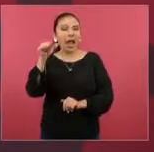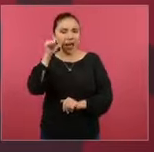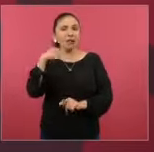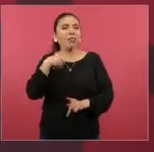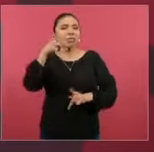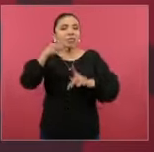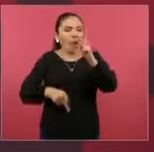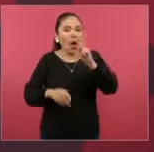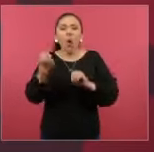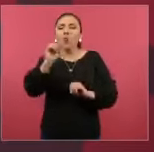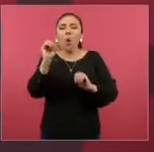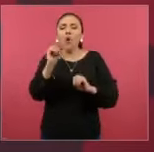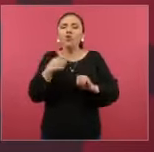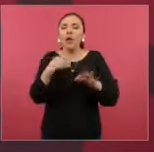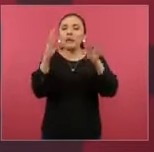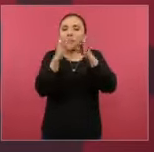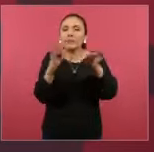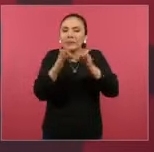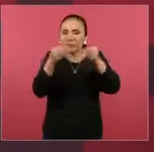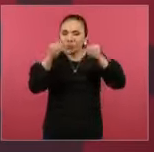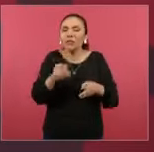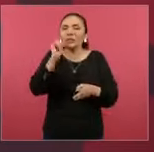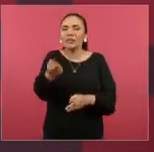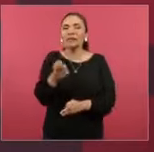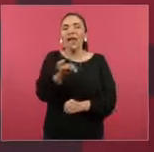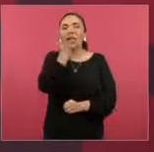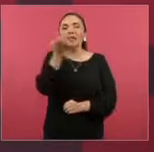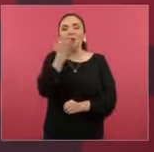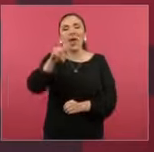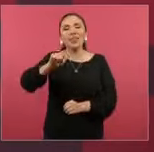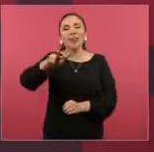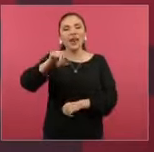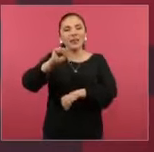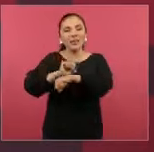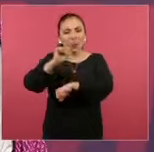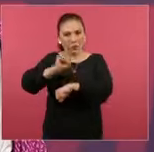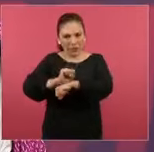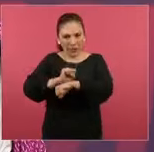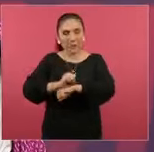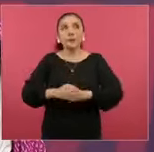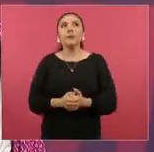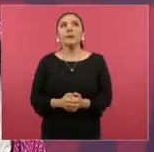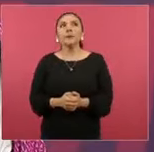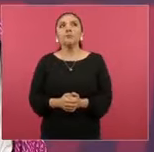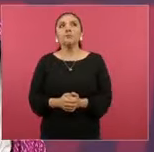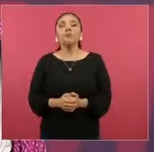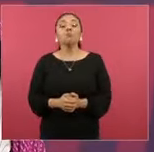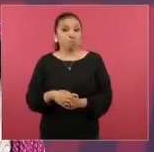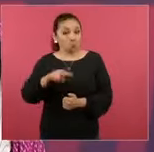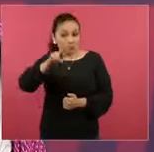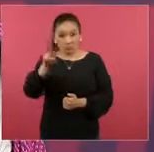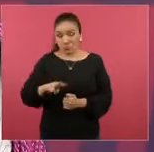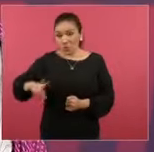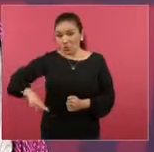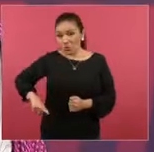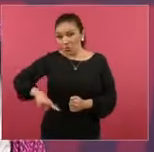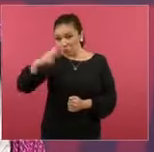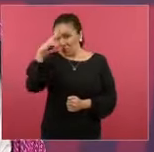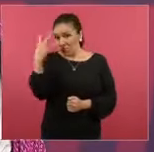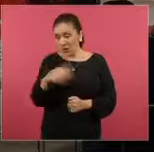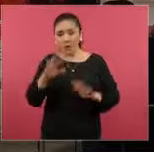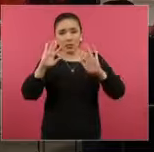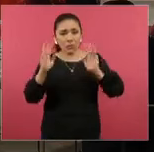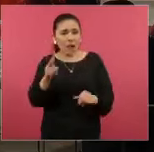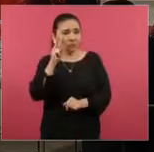pude aclarar perfectamente lo de telesecundarias y decirles que de verdad el gobierno de México